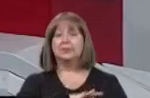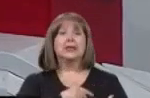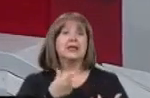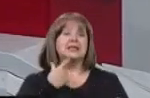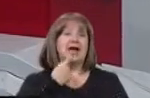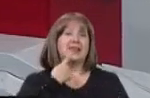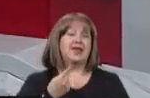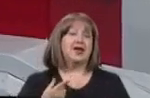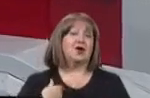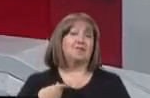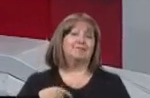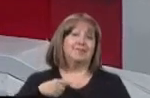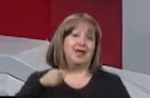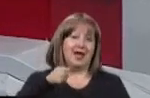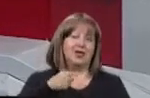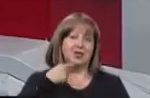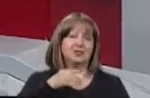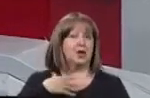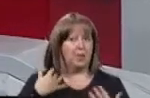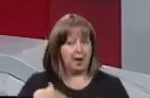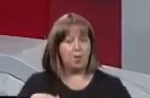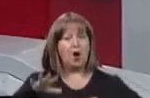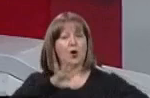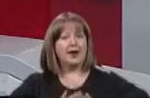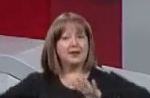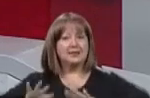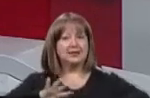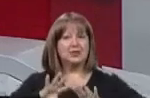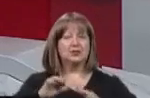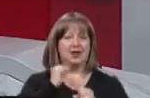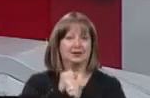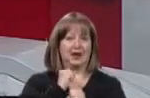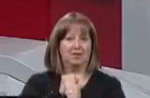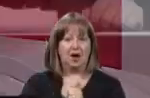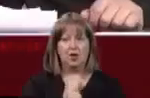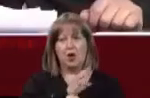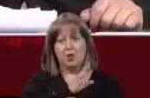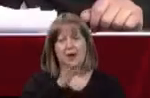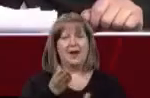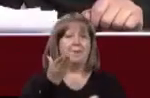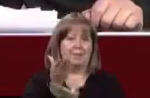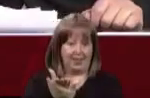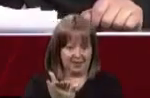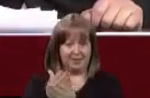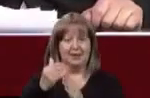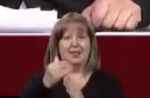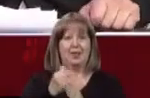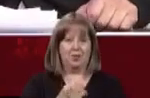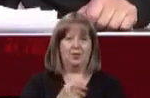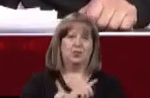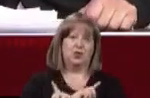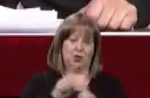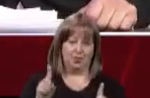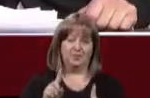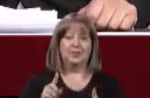habían prometido ir hasta la Organización Internacional del Trabajo, cosa que se terminó de confirmar hoy, Pablo, ¿verdad? Exactamente, la presentación la